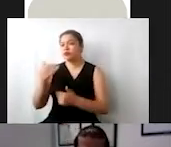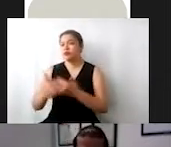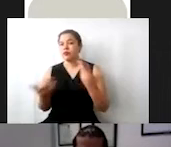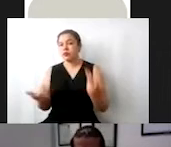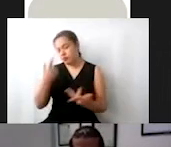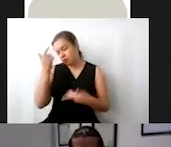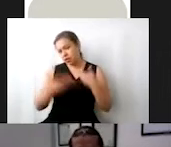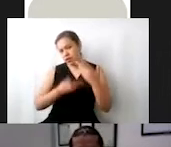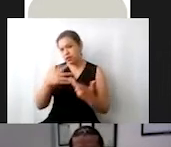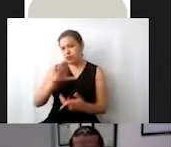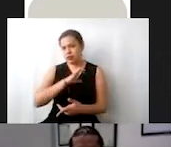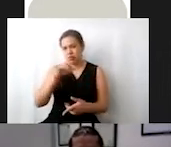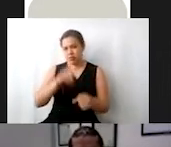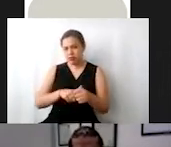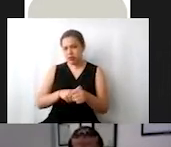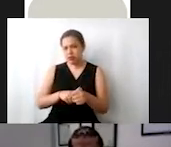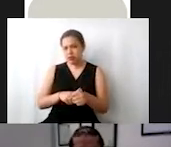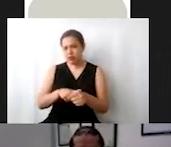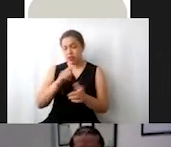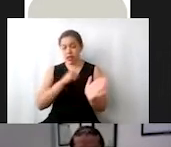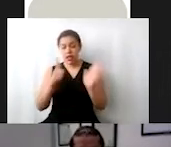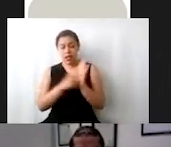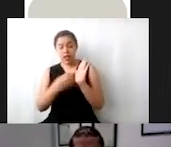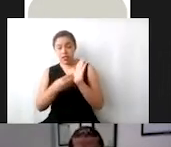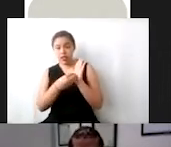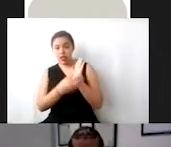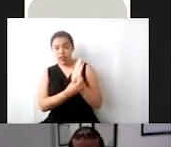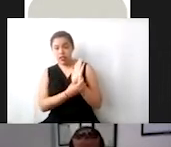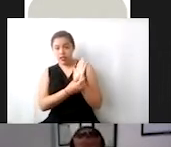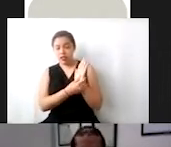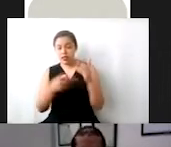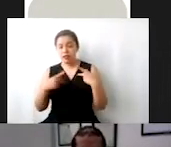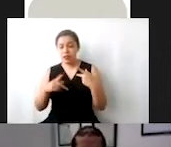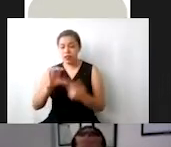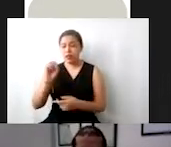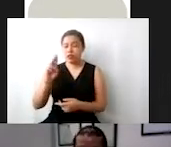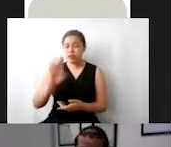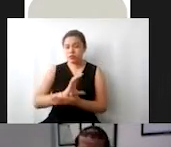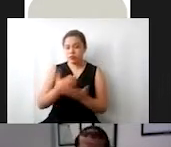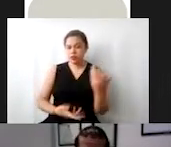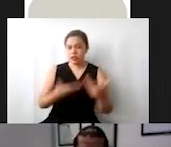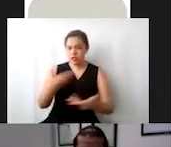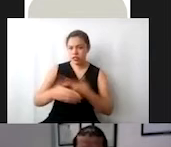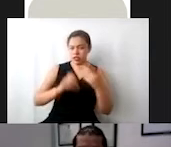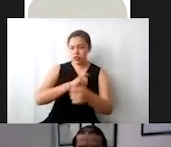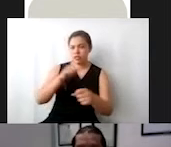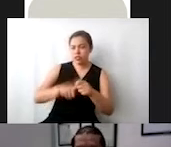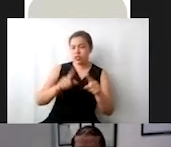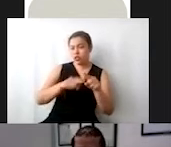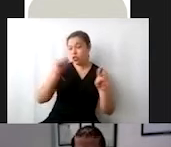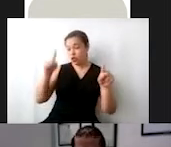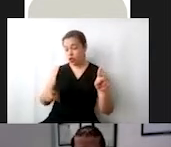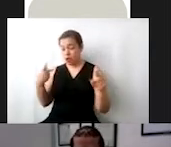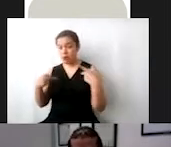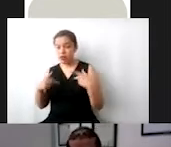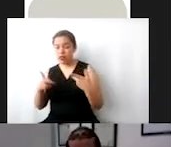servicios especializados. Señala la ley que la persona que subcontrate servicios especializados con un contratista que incumpla con